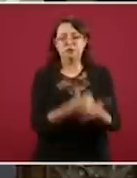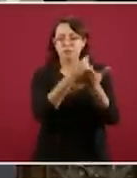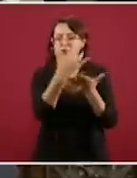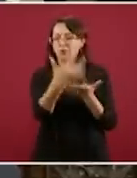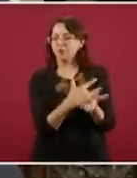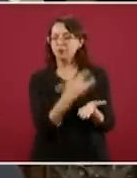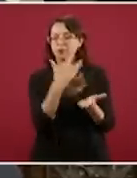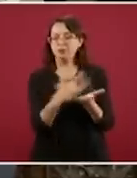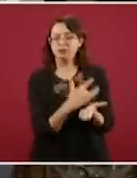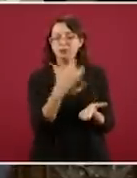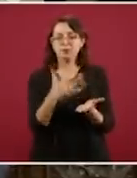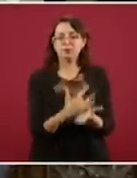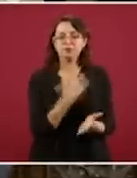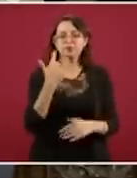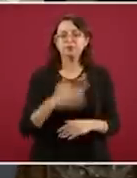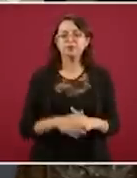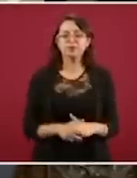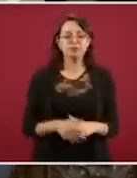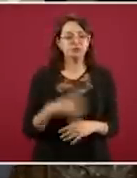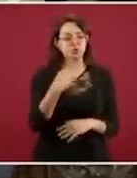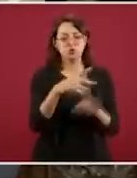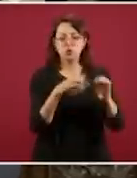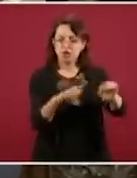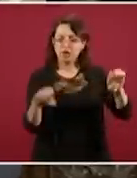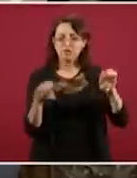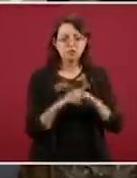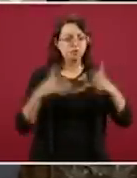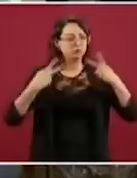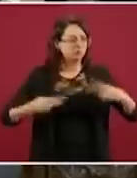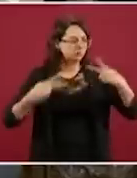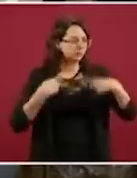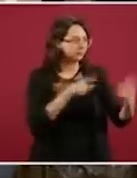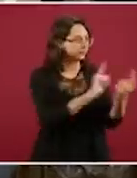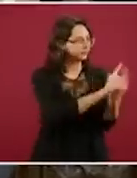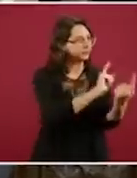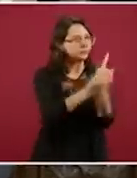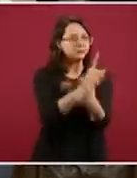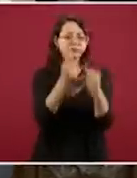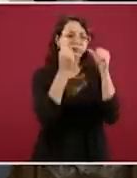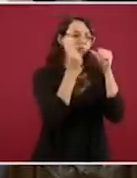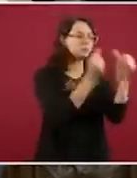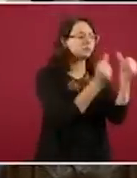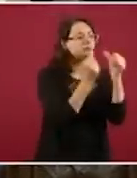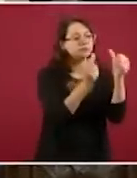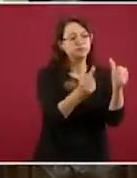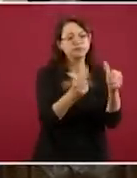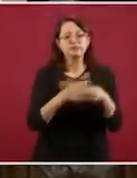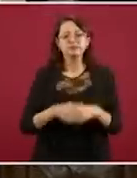Ella y su equipo reciben a la gente,